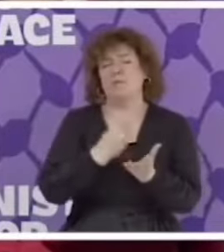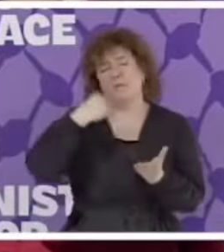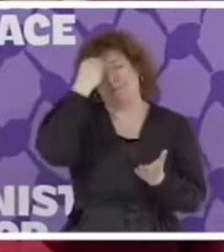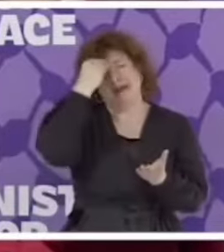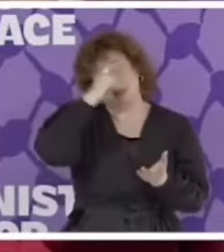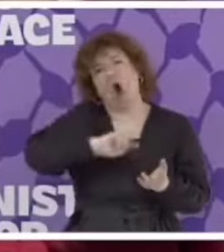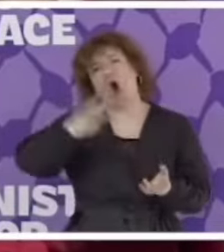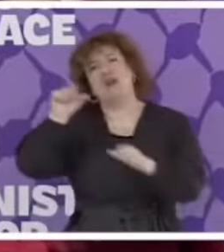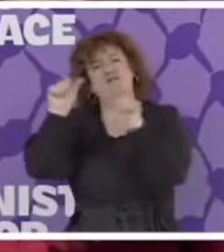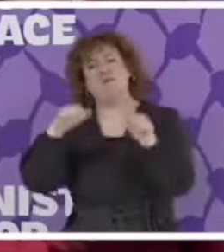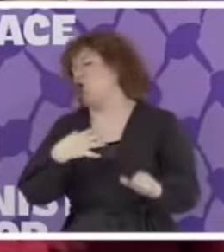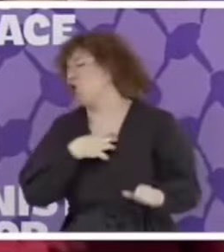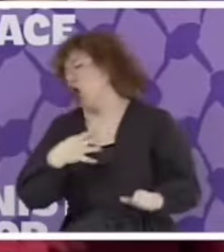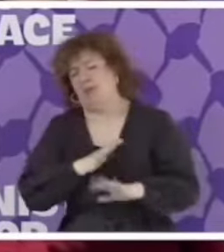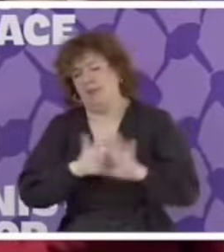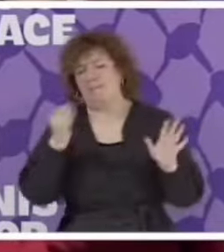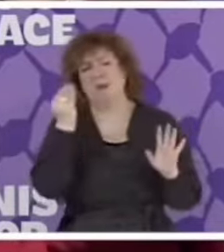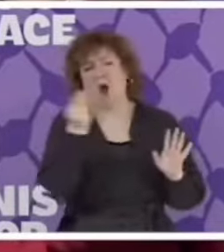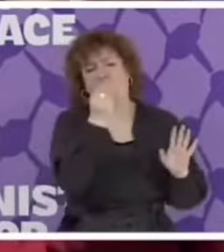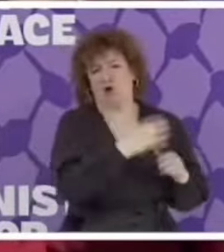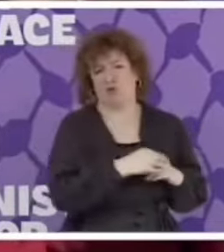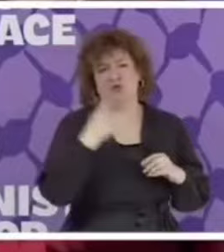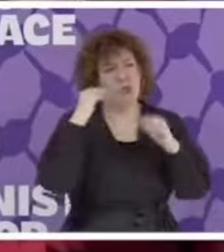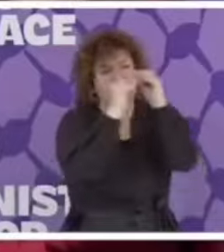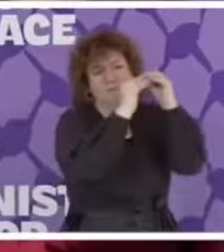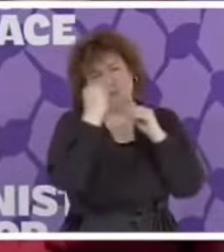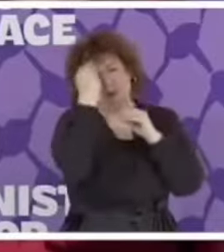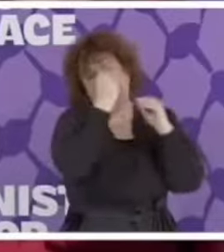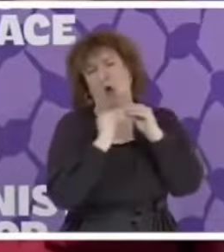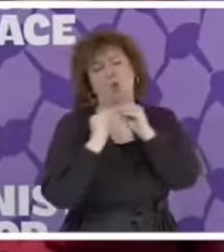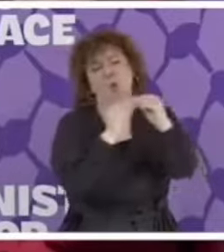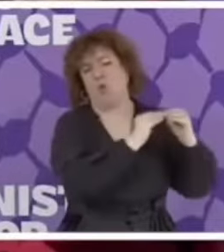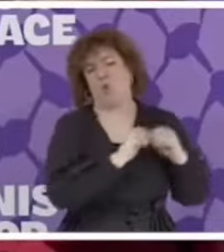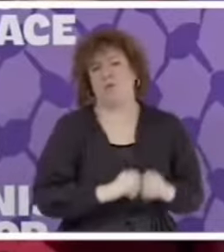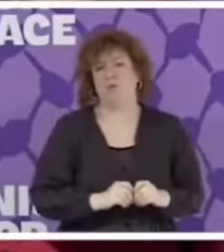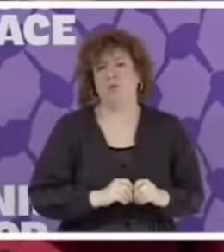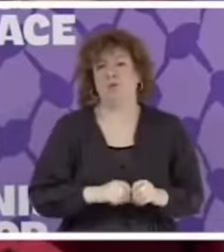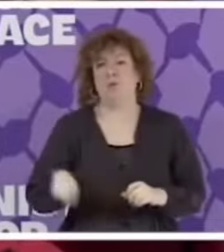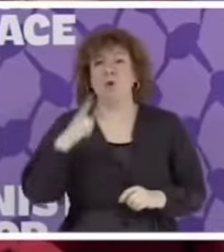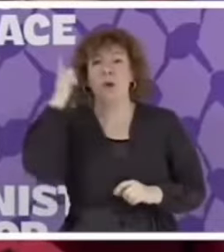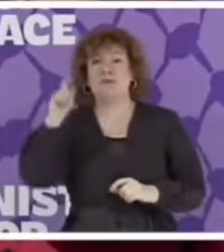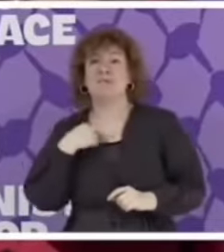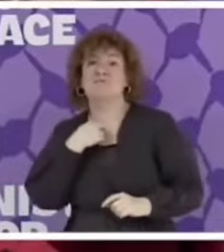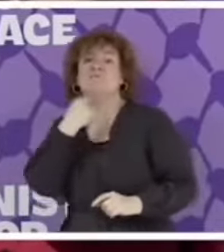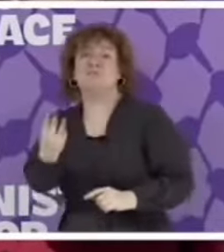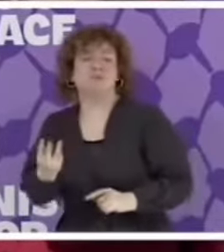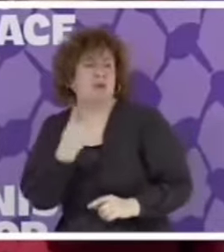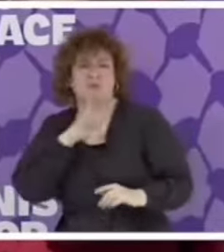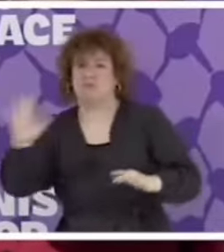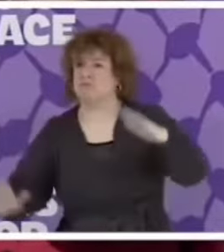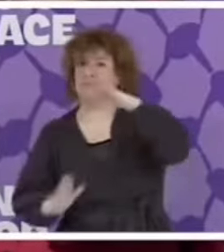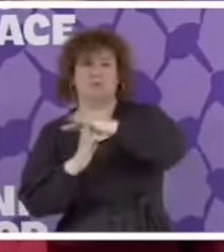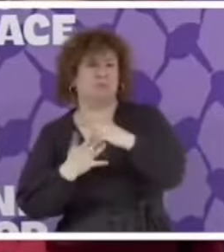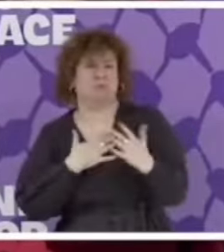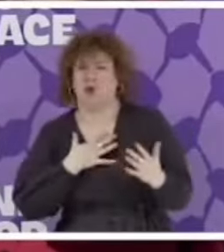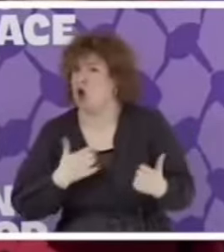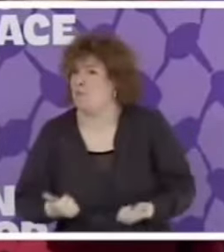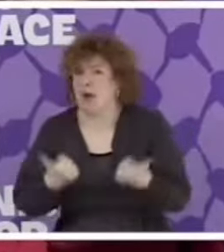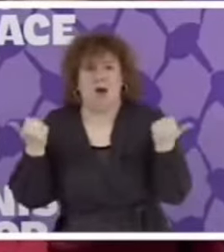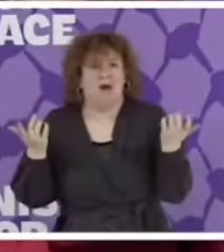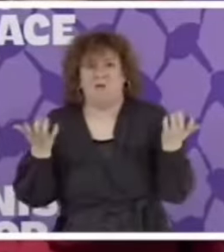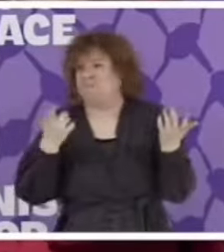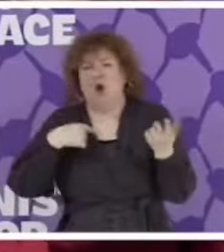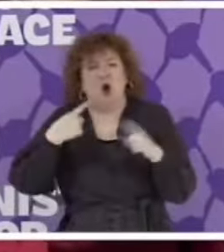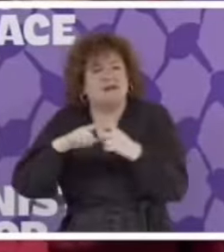piense que las cosas pueden ser de otra manera. En el momento en el que una persona alza la voz, dice hasta aquí, las cosas tienen que